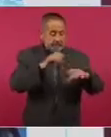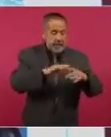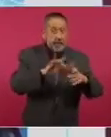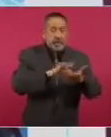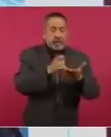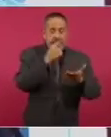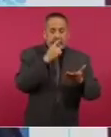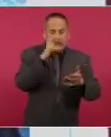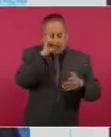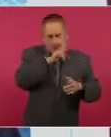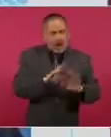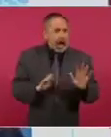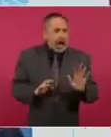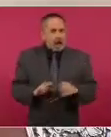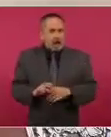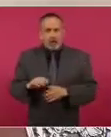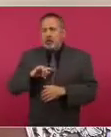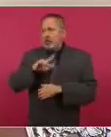Yo les voy a informar